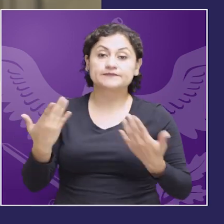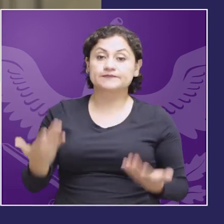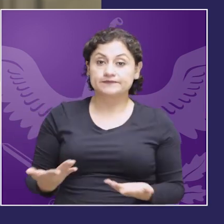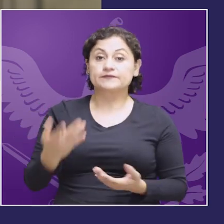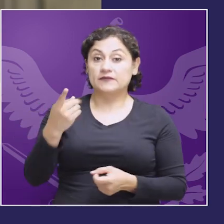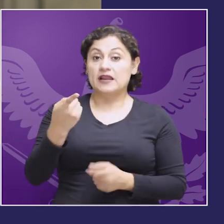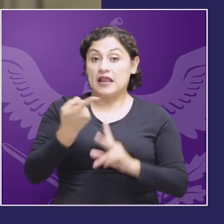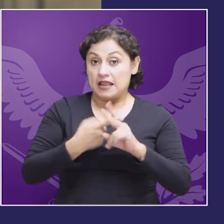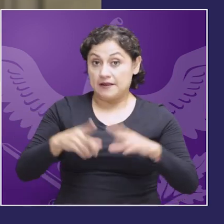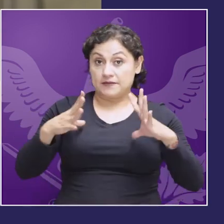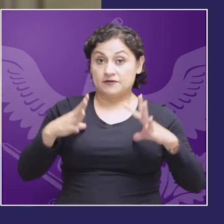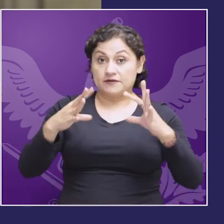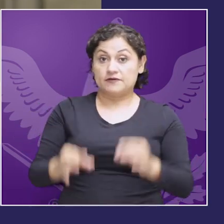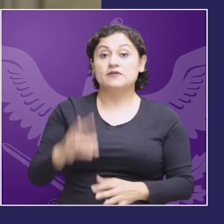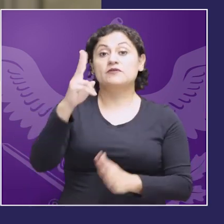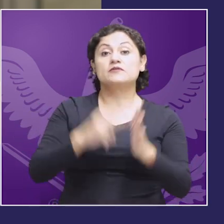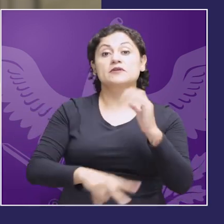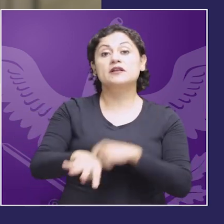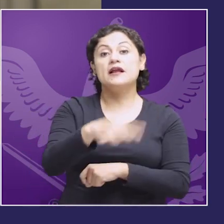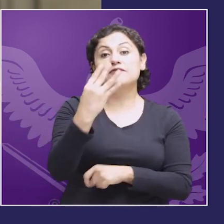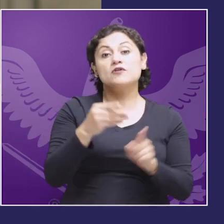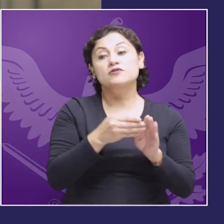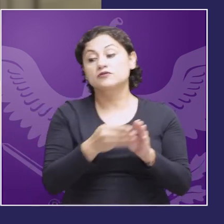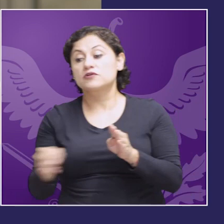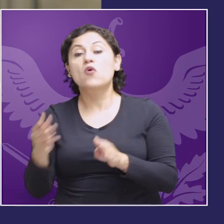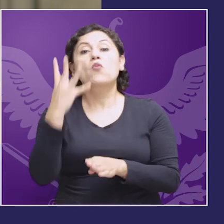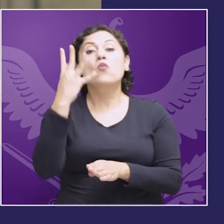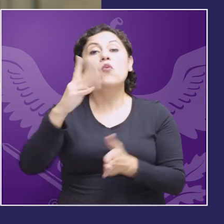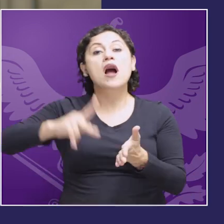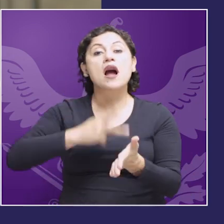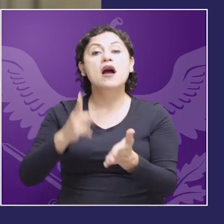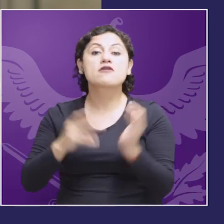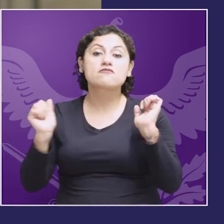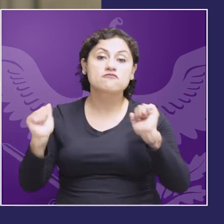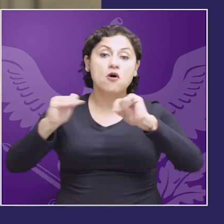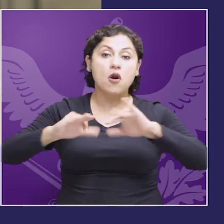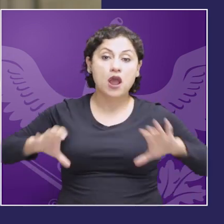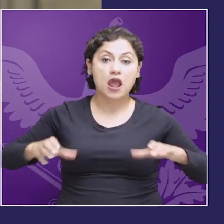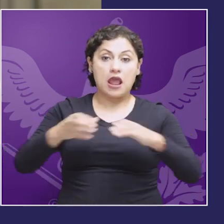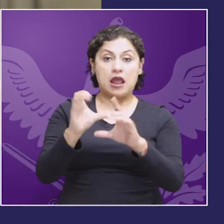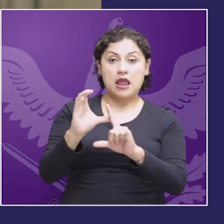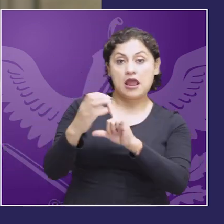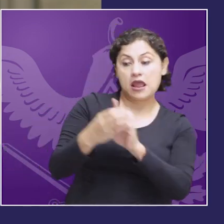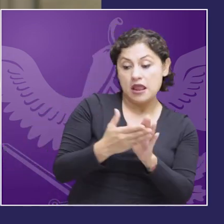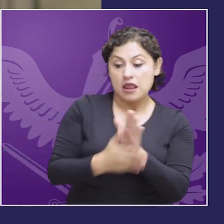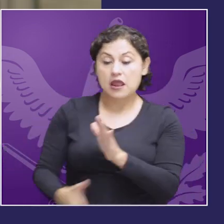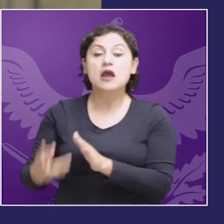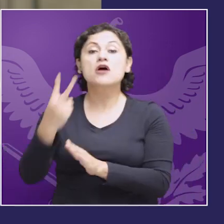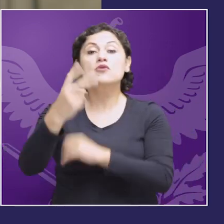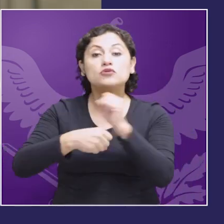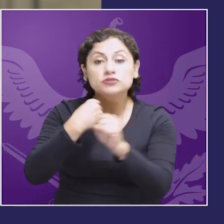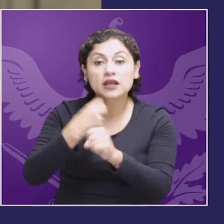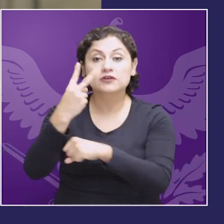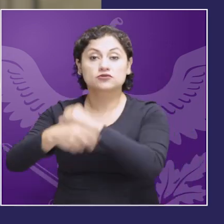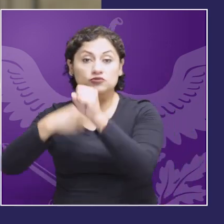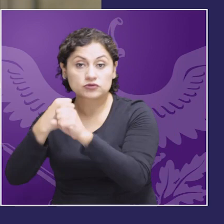la creación, el año 2014, de la comisión, han habido 4 integraciones, digamos, se trabaja por bienio, y